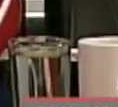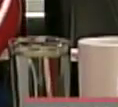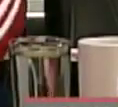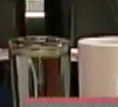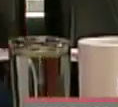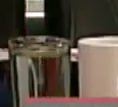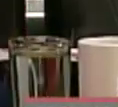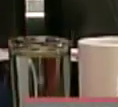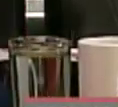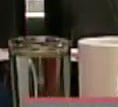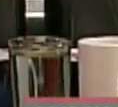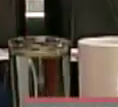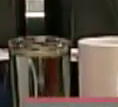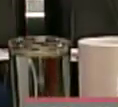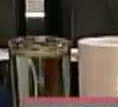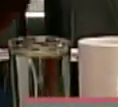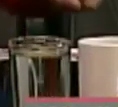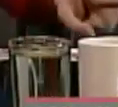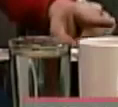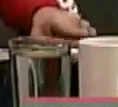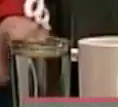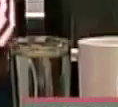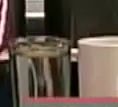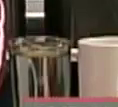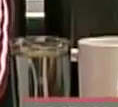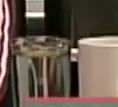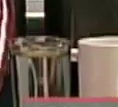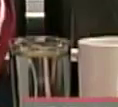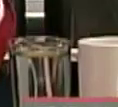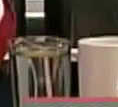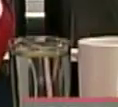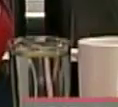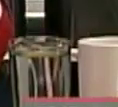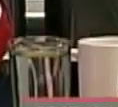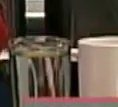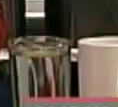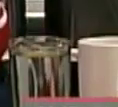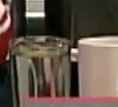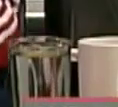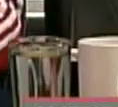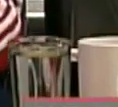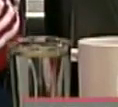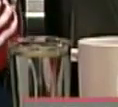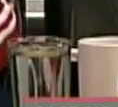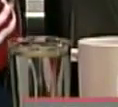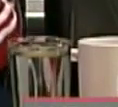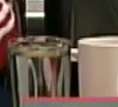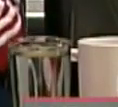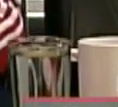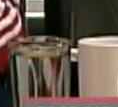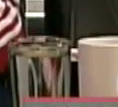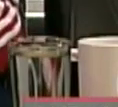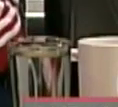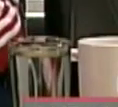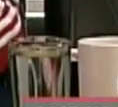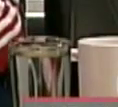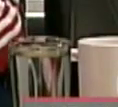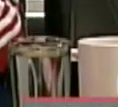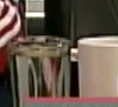ahí, se quemó la Torre de Notre Dame y, bueno, recogieron 800 millones de dólares. Billete. En una